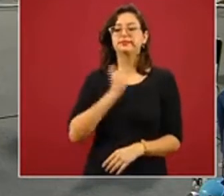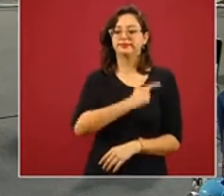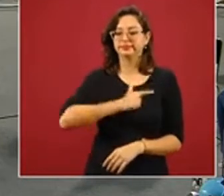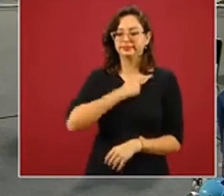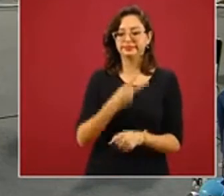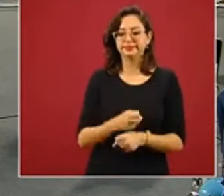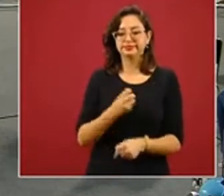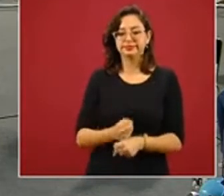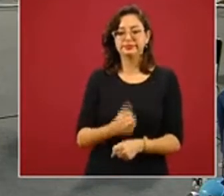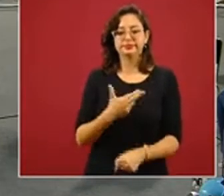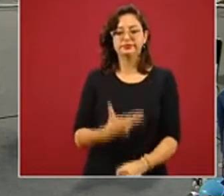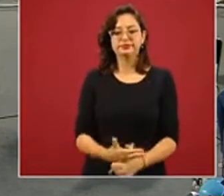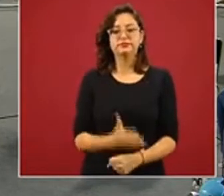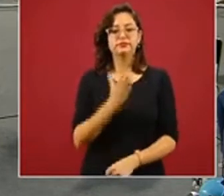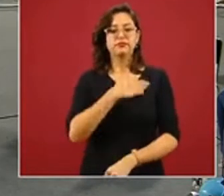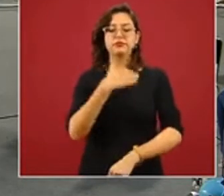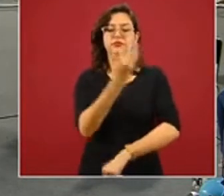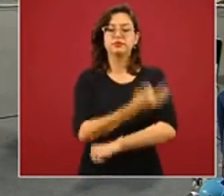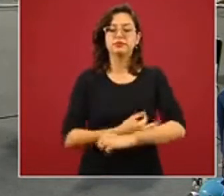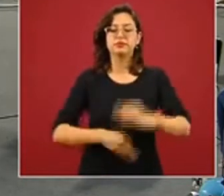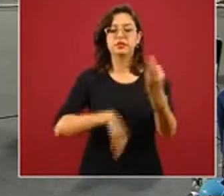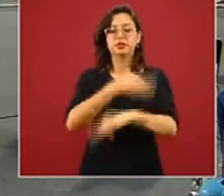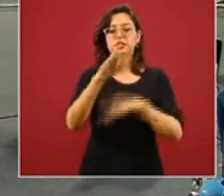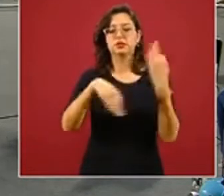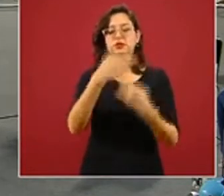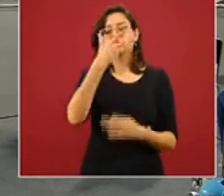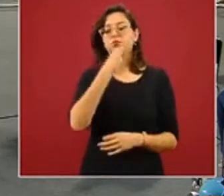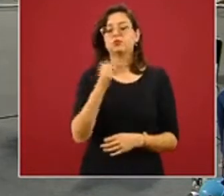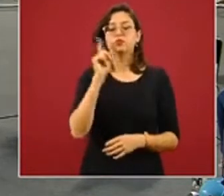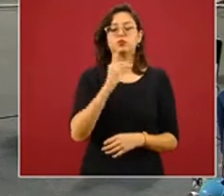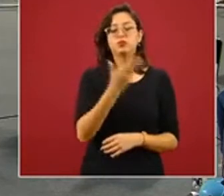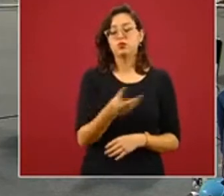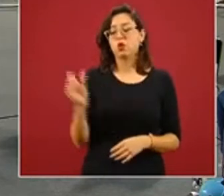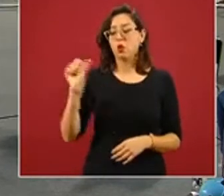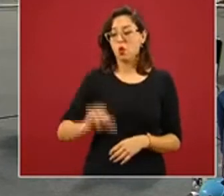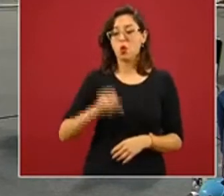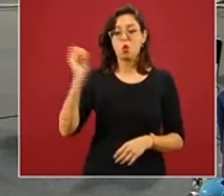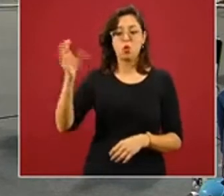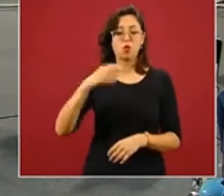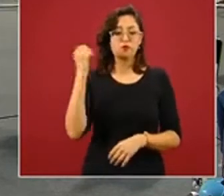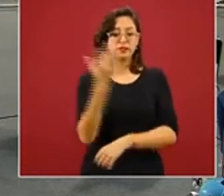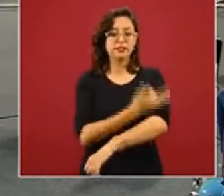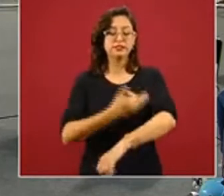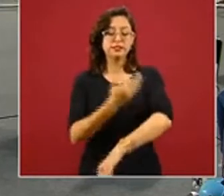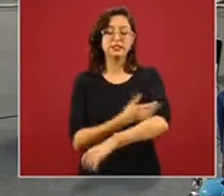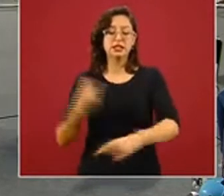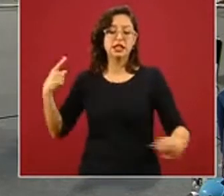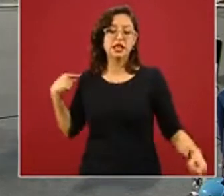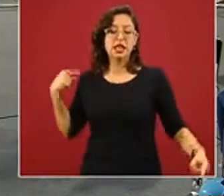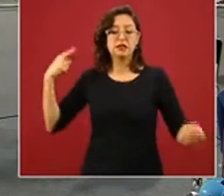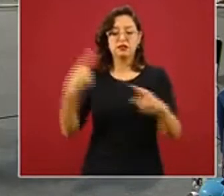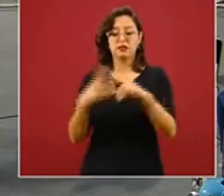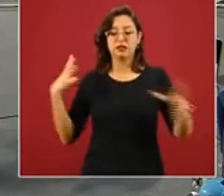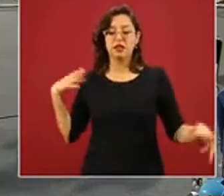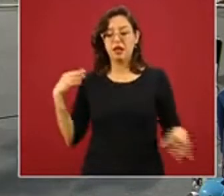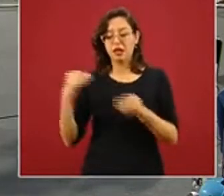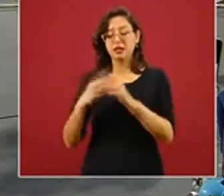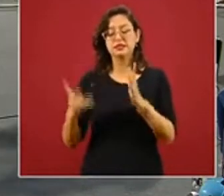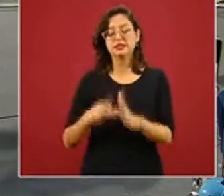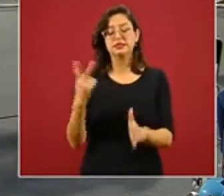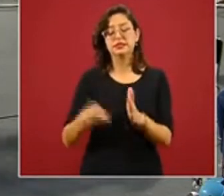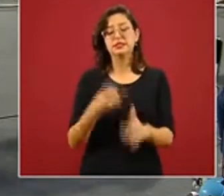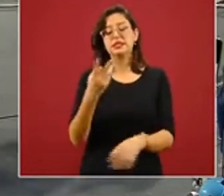Muy buenas tardes con todas y con todos. Estamos en la conferencia vespertina número 105, día 12 de